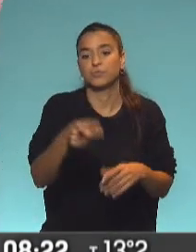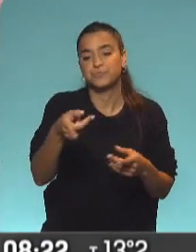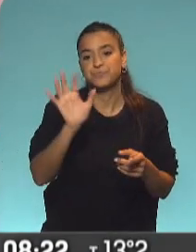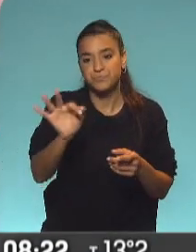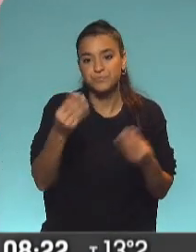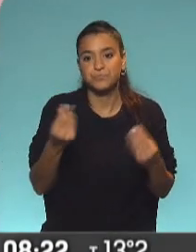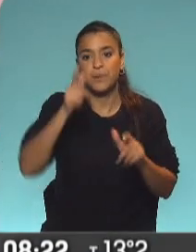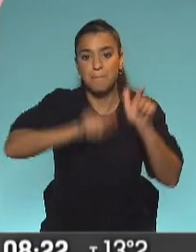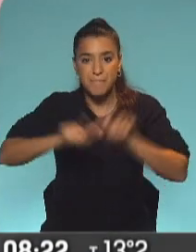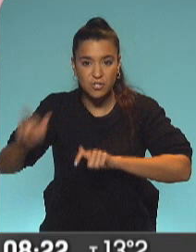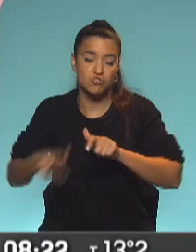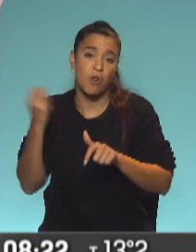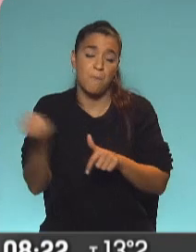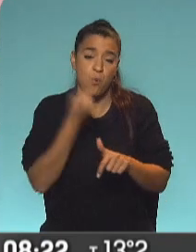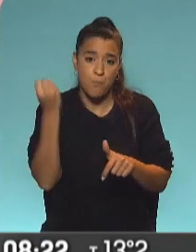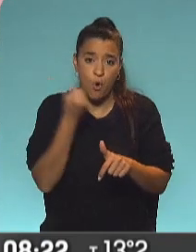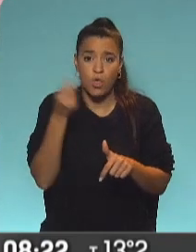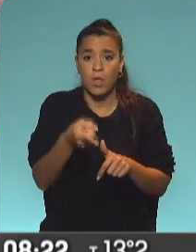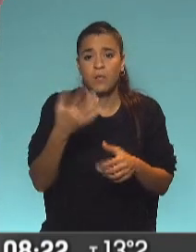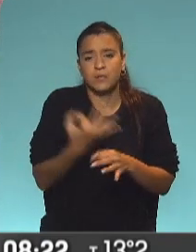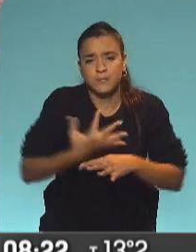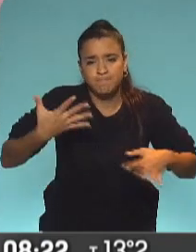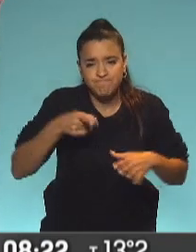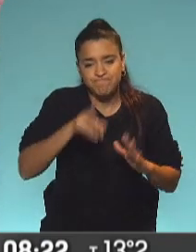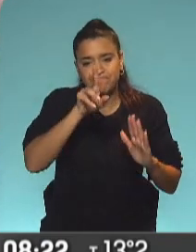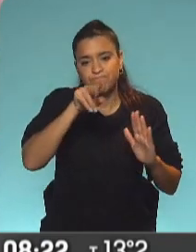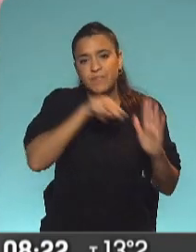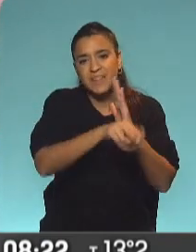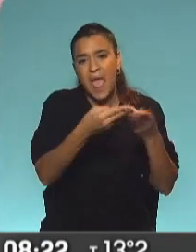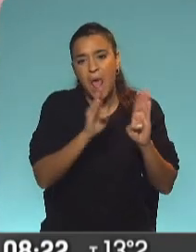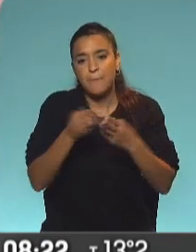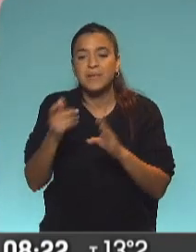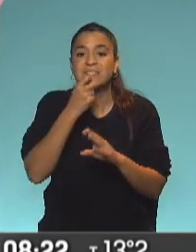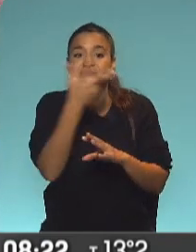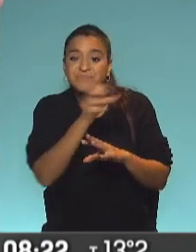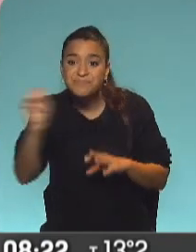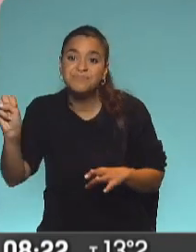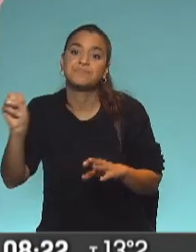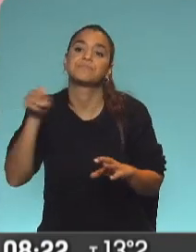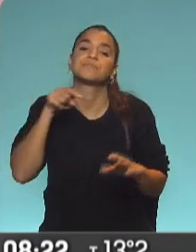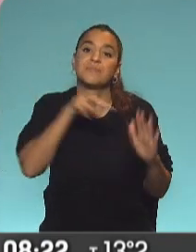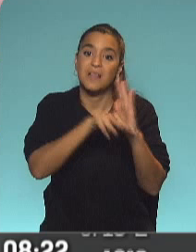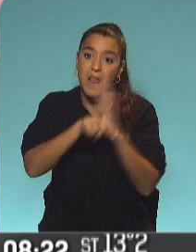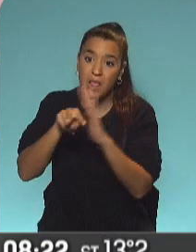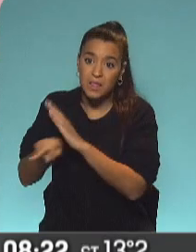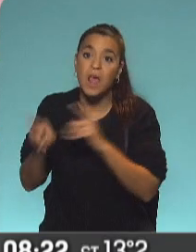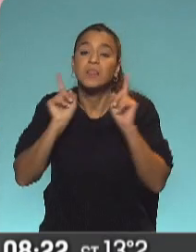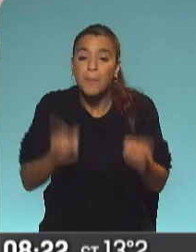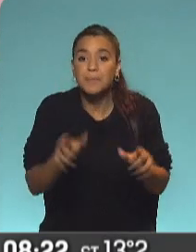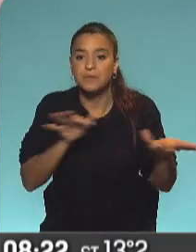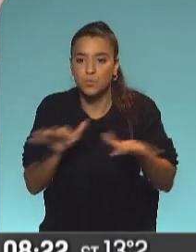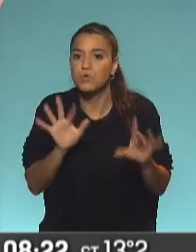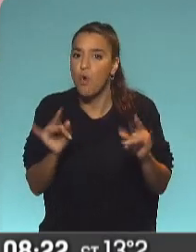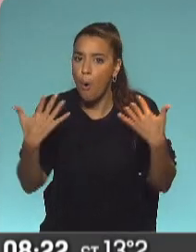terapistas son personal muy especializado y en caso de necesitar traslados de pacientes de terapia intensiva también es una